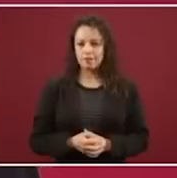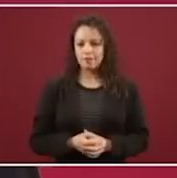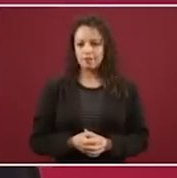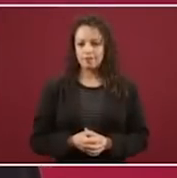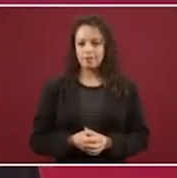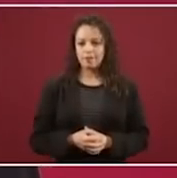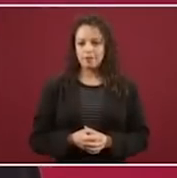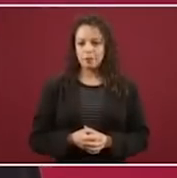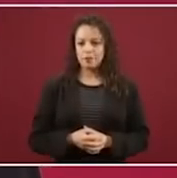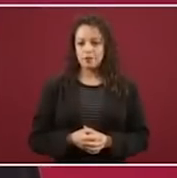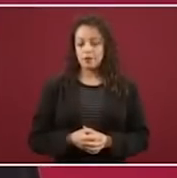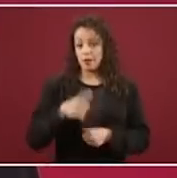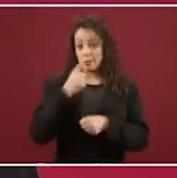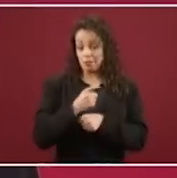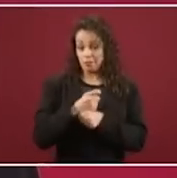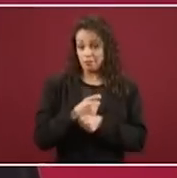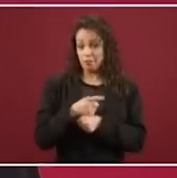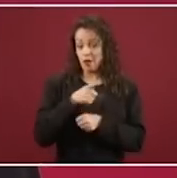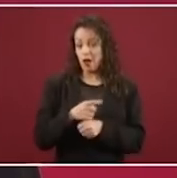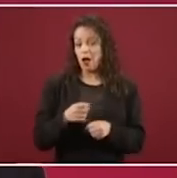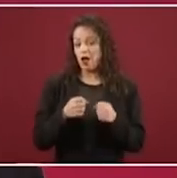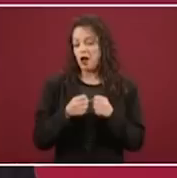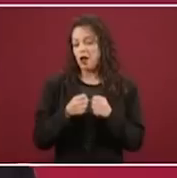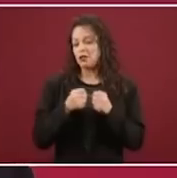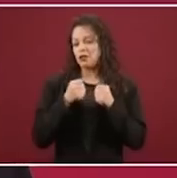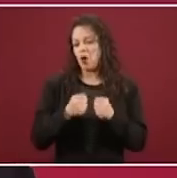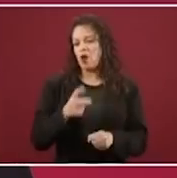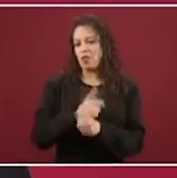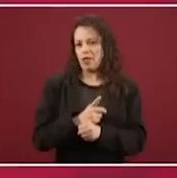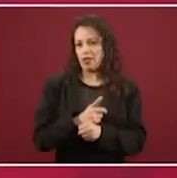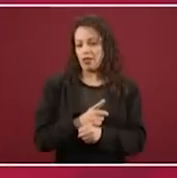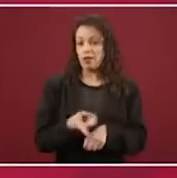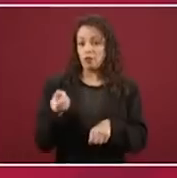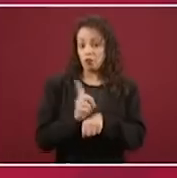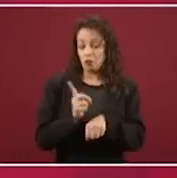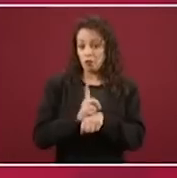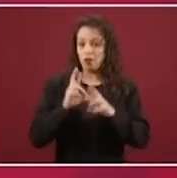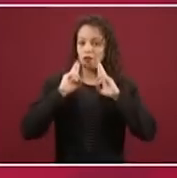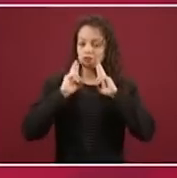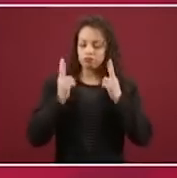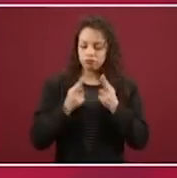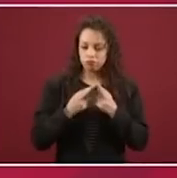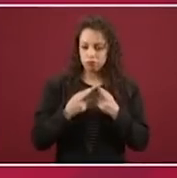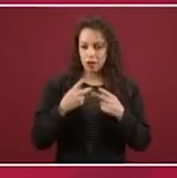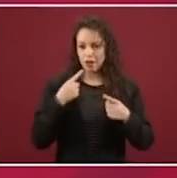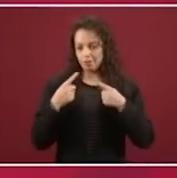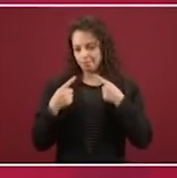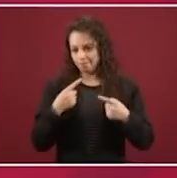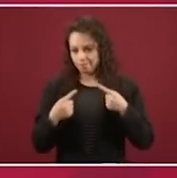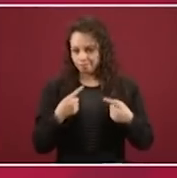El gabinete de seguridad, que nos reunimos todos los días, porque